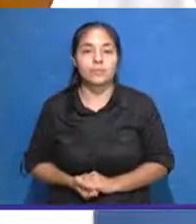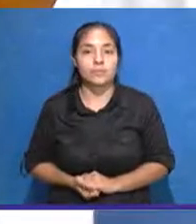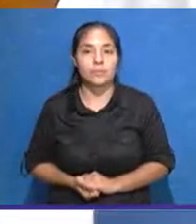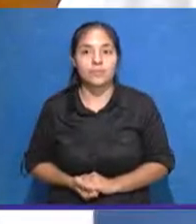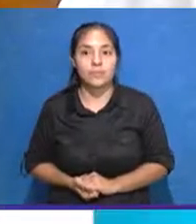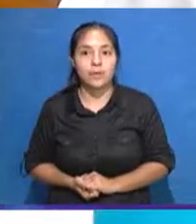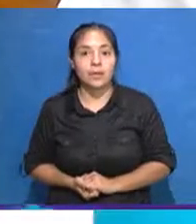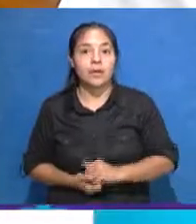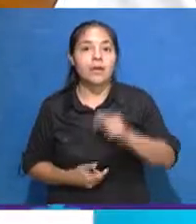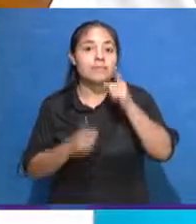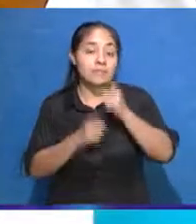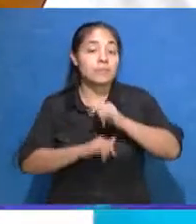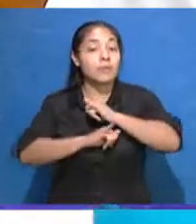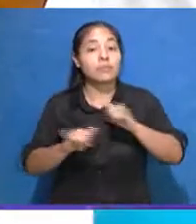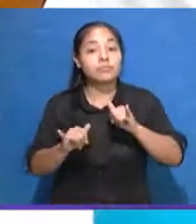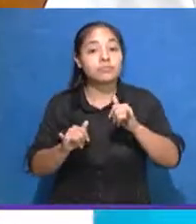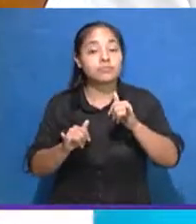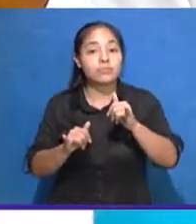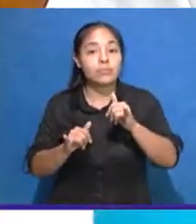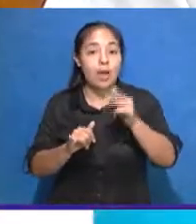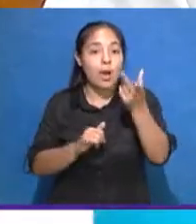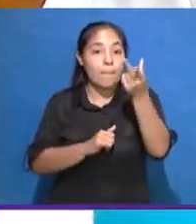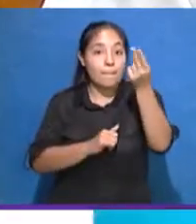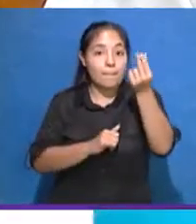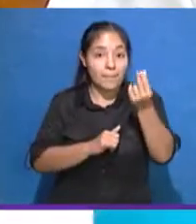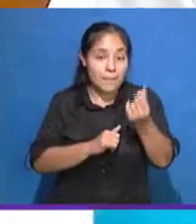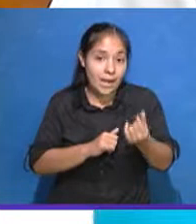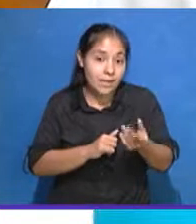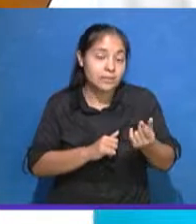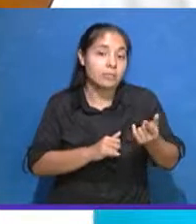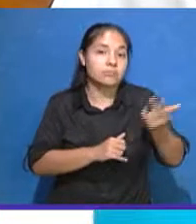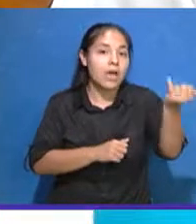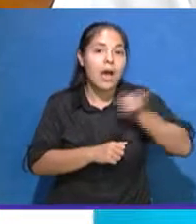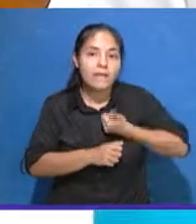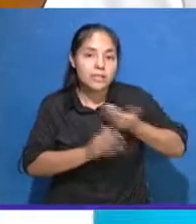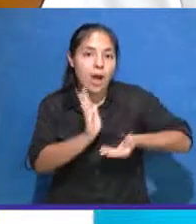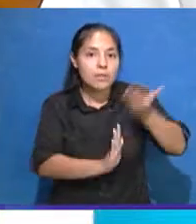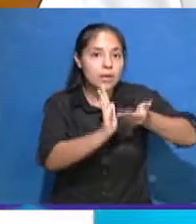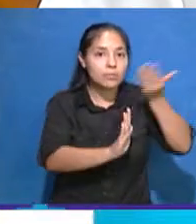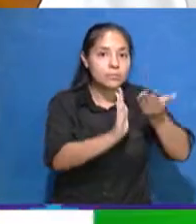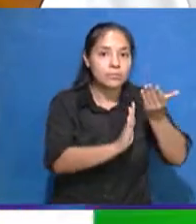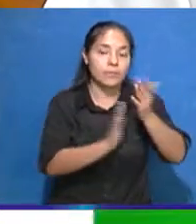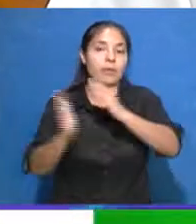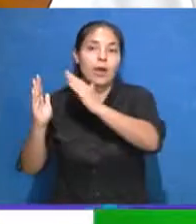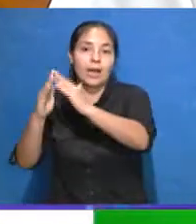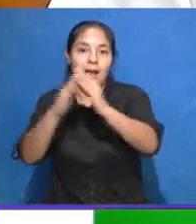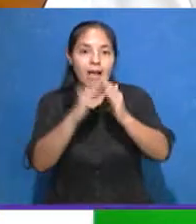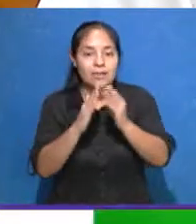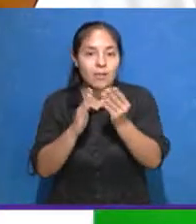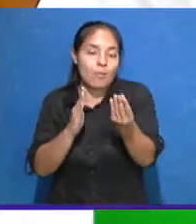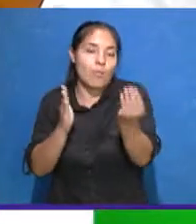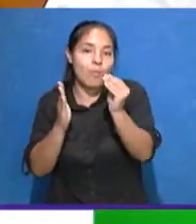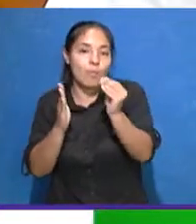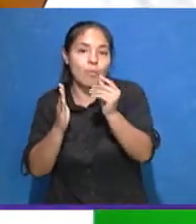Lo que se ha hecho desde el EPRE es trasladar esos precios que nos comunicaron que aumentaban a la tarifa de los usuarios, porque las